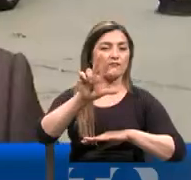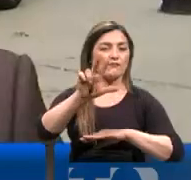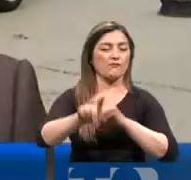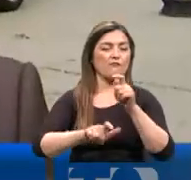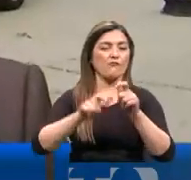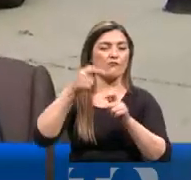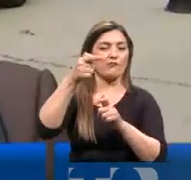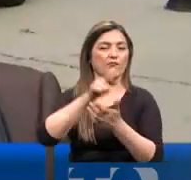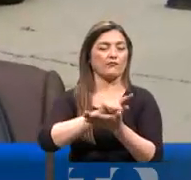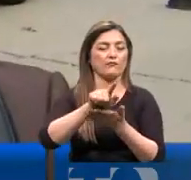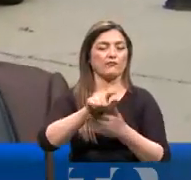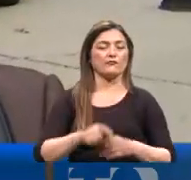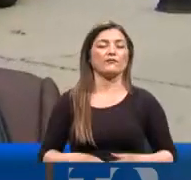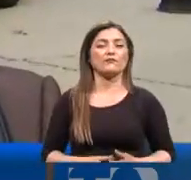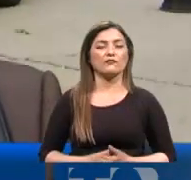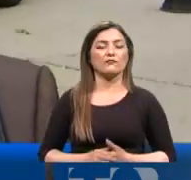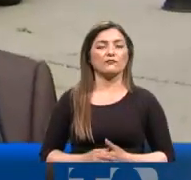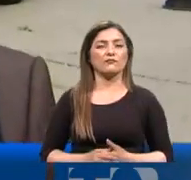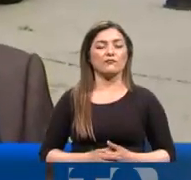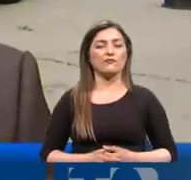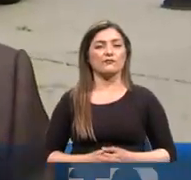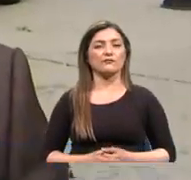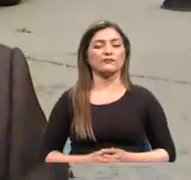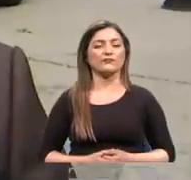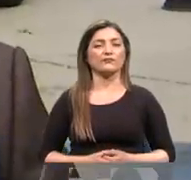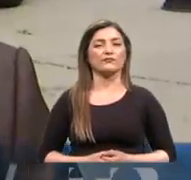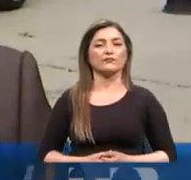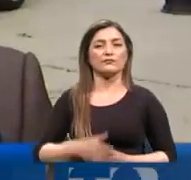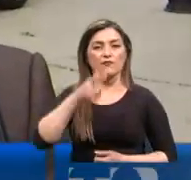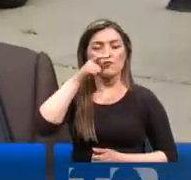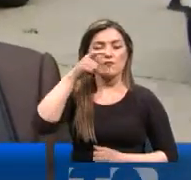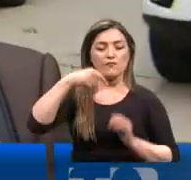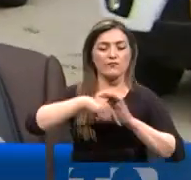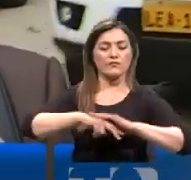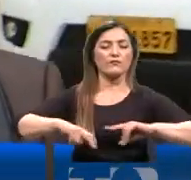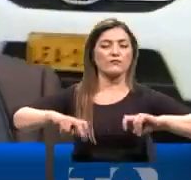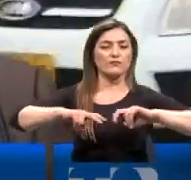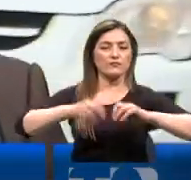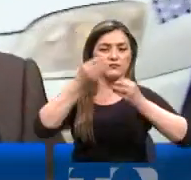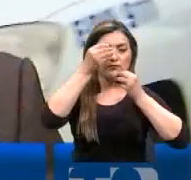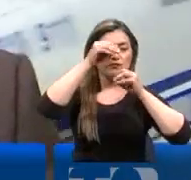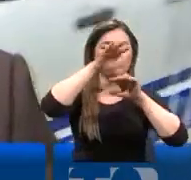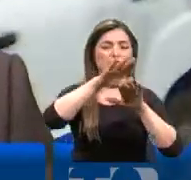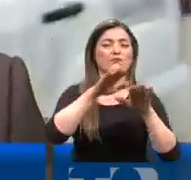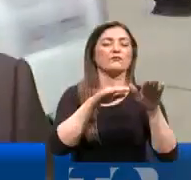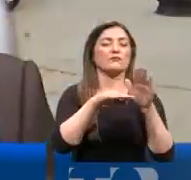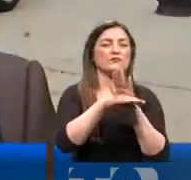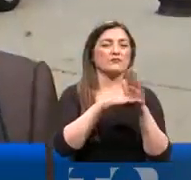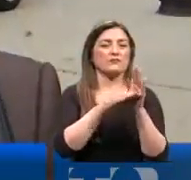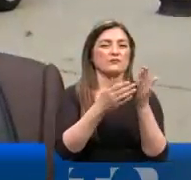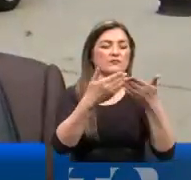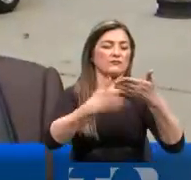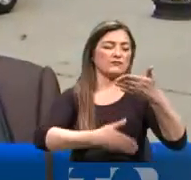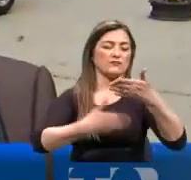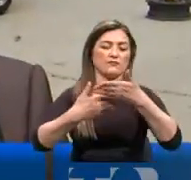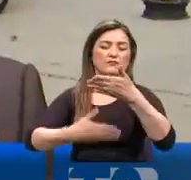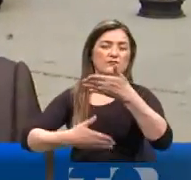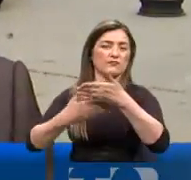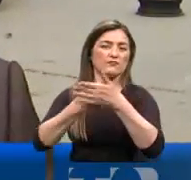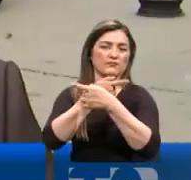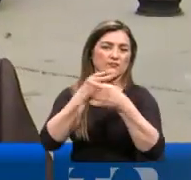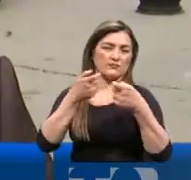semana. En Fiscalía lo que investiga es la falsedad de información con respecto a los estados de cuentas que se remitían por